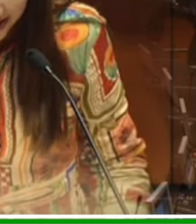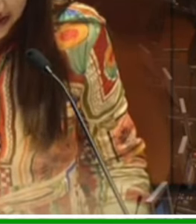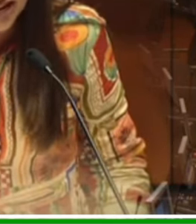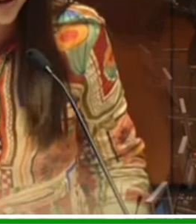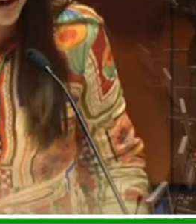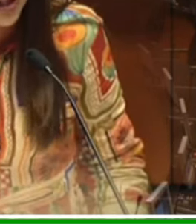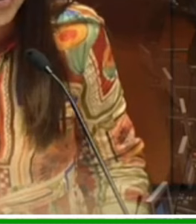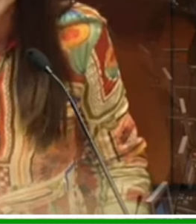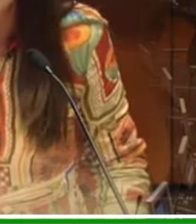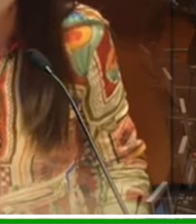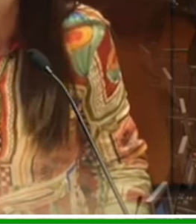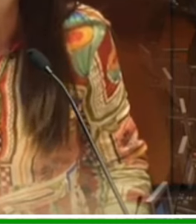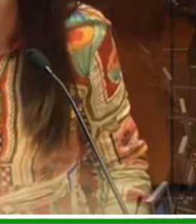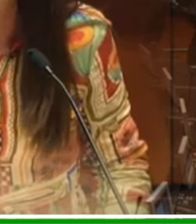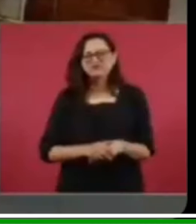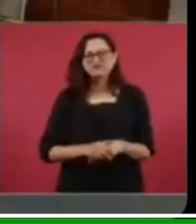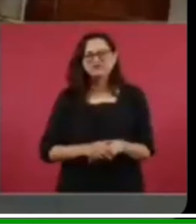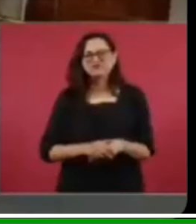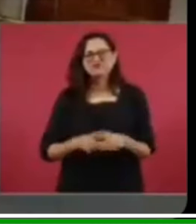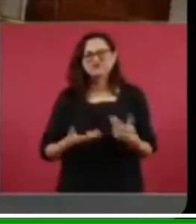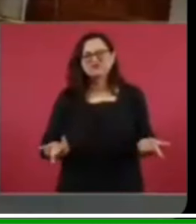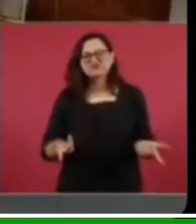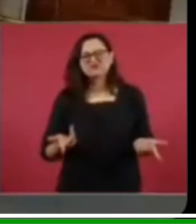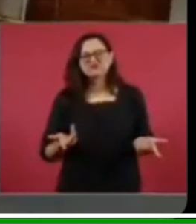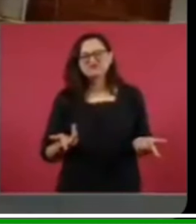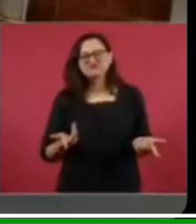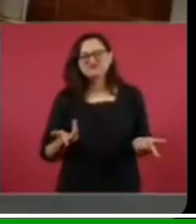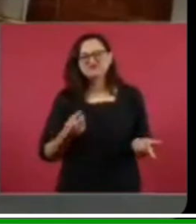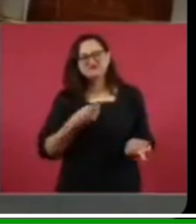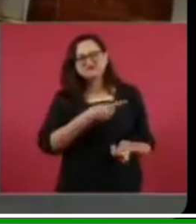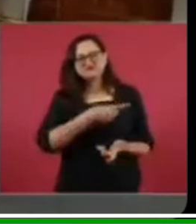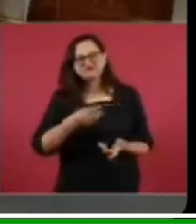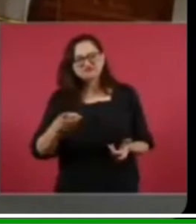Amigos, vamos a ir a este video. O no quieren